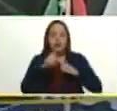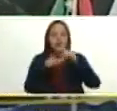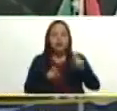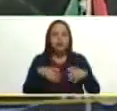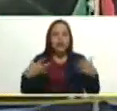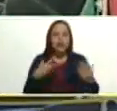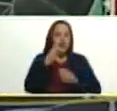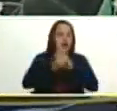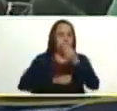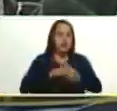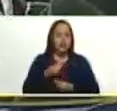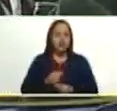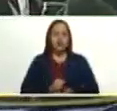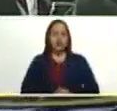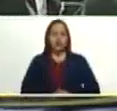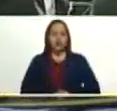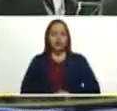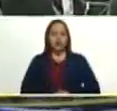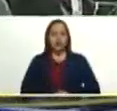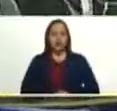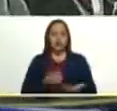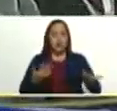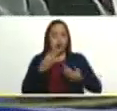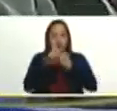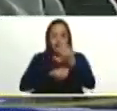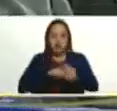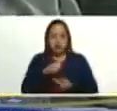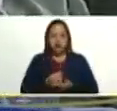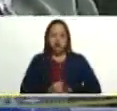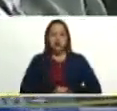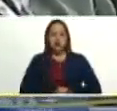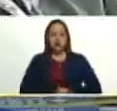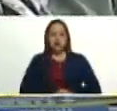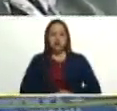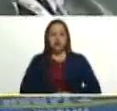hacer. El qué hacer.